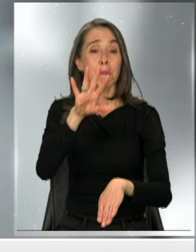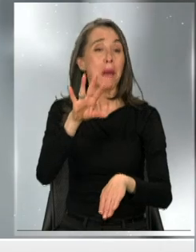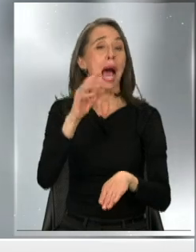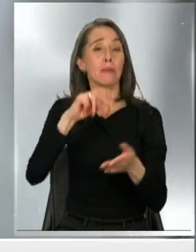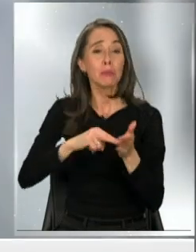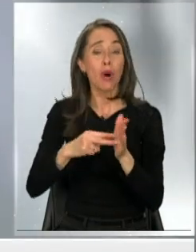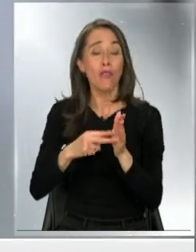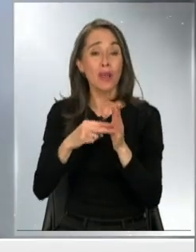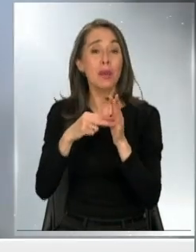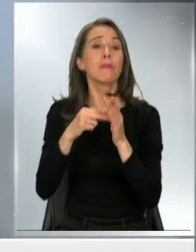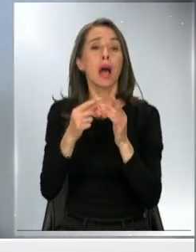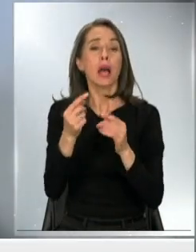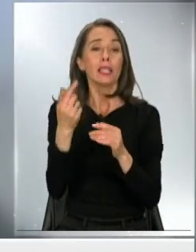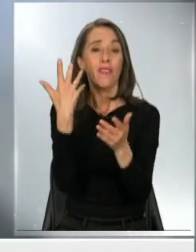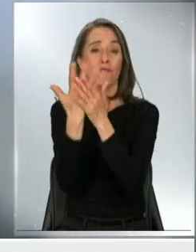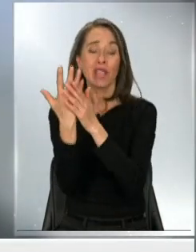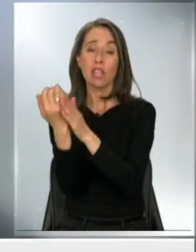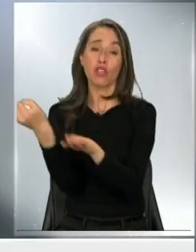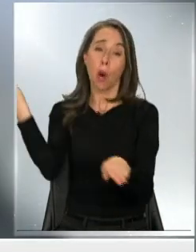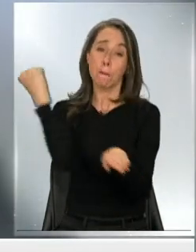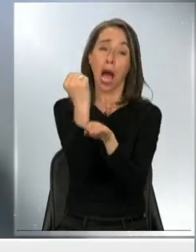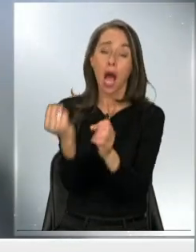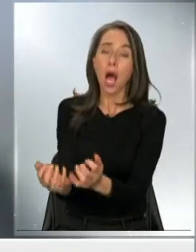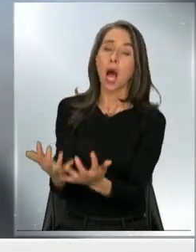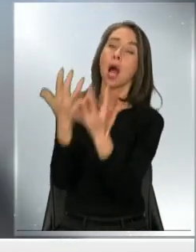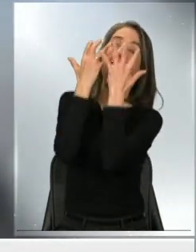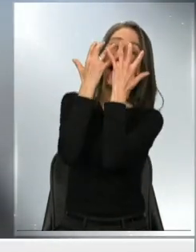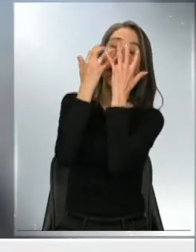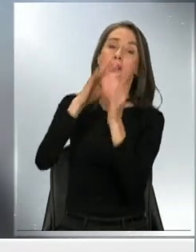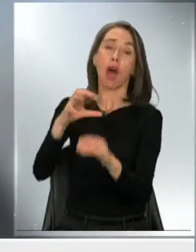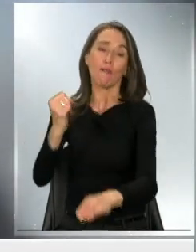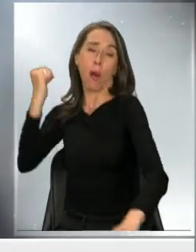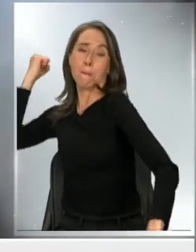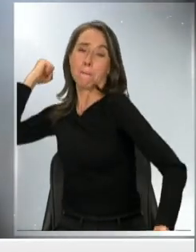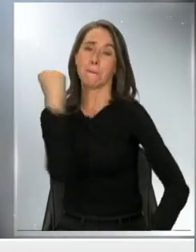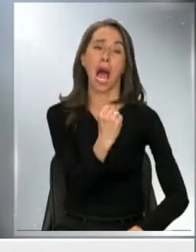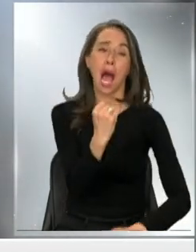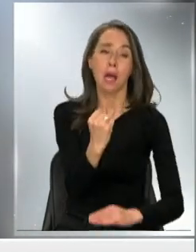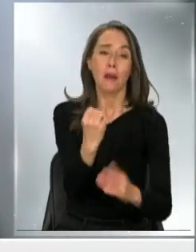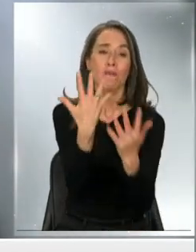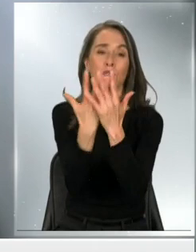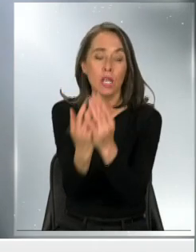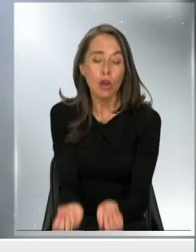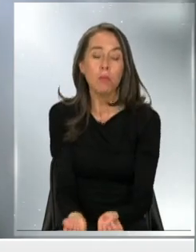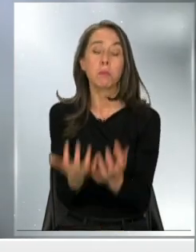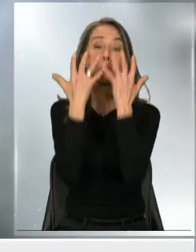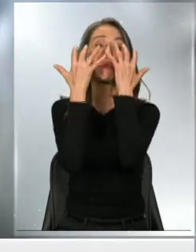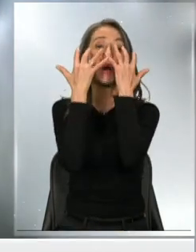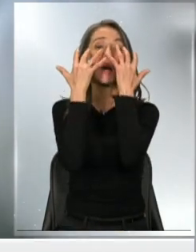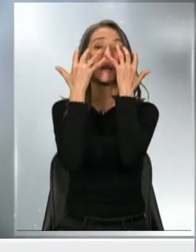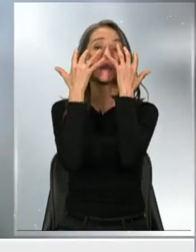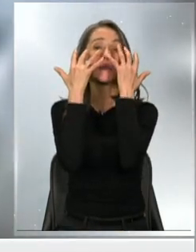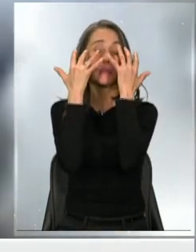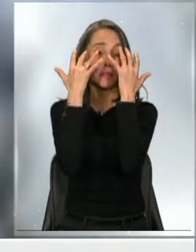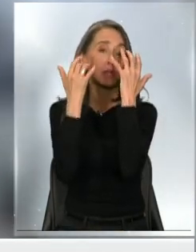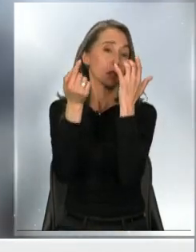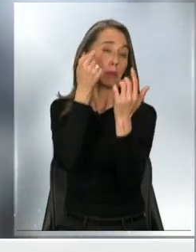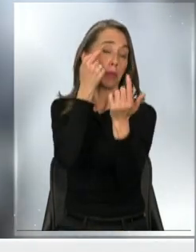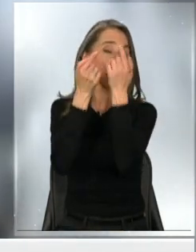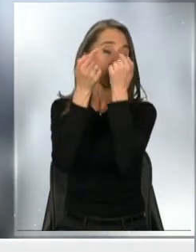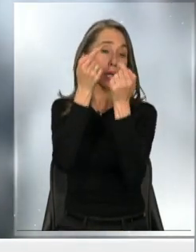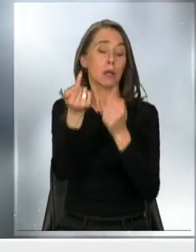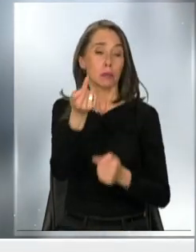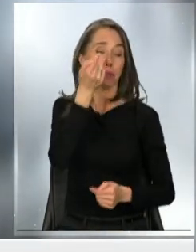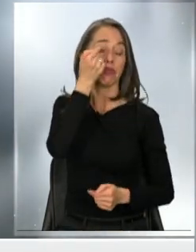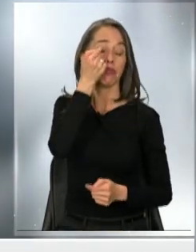las consecuencias del golpe en el vidrio. Producto de la fuerza que usó el delincuente, las esquirlas saltaron hacia el interior del automóvil, impactando una de ellas